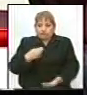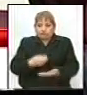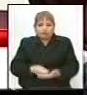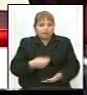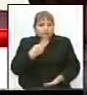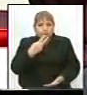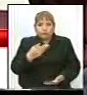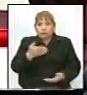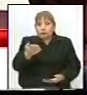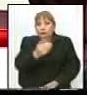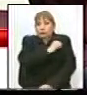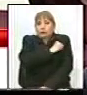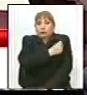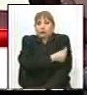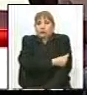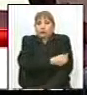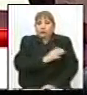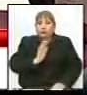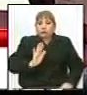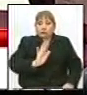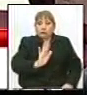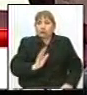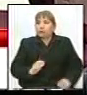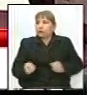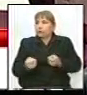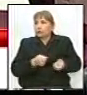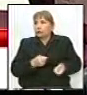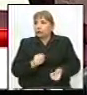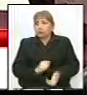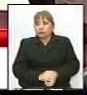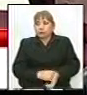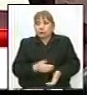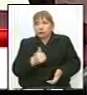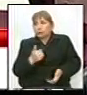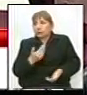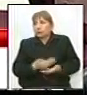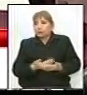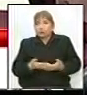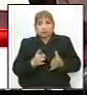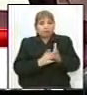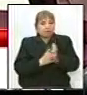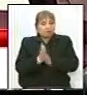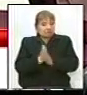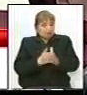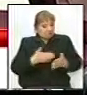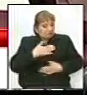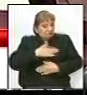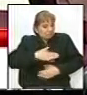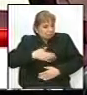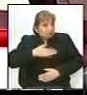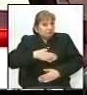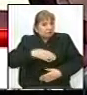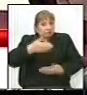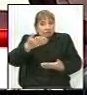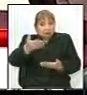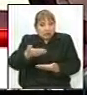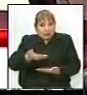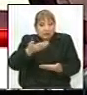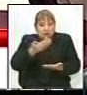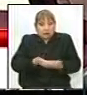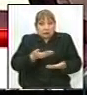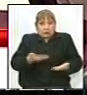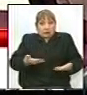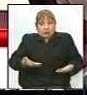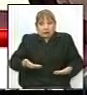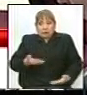de las autoridades en funciones. En todo caso, nosotros gustosos podríamos recibir el caso concreto